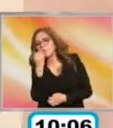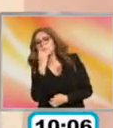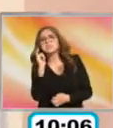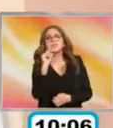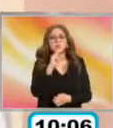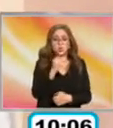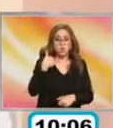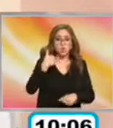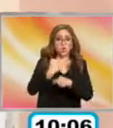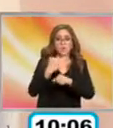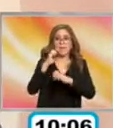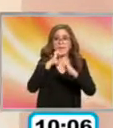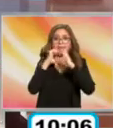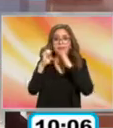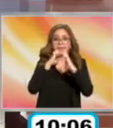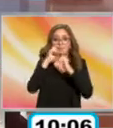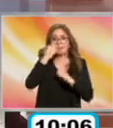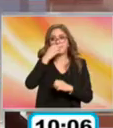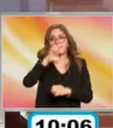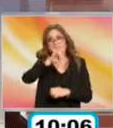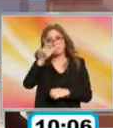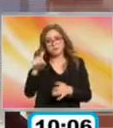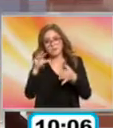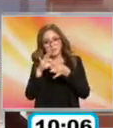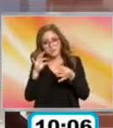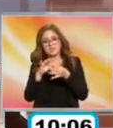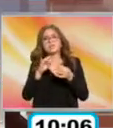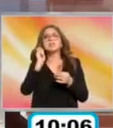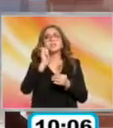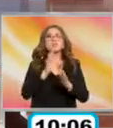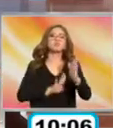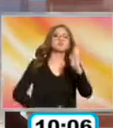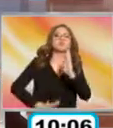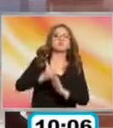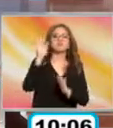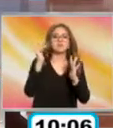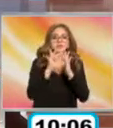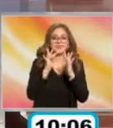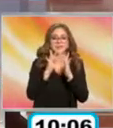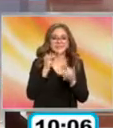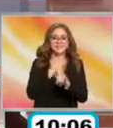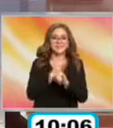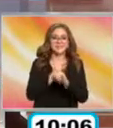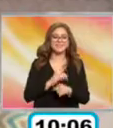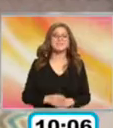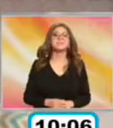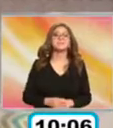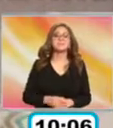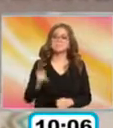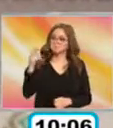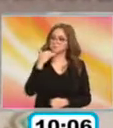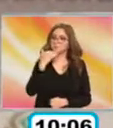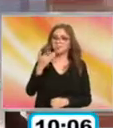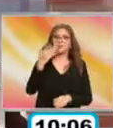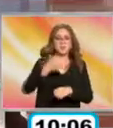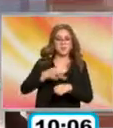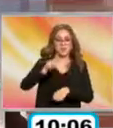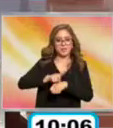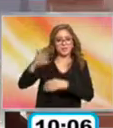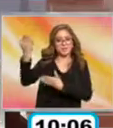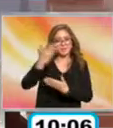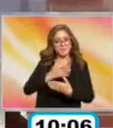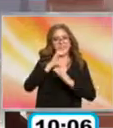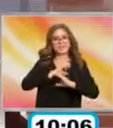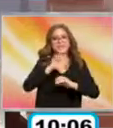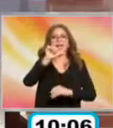que estoy teniendo una entrevista maravillosa. Muy bien. Y pienso que a eso se debe un buen crecimiento en las redes. Tú muy bien, hermano. Entonces, a cantar. A eso vinimos. Vale, a bailar.